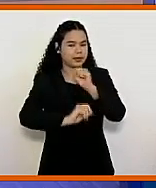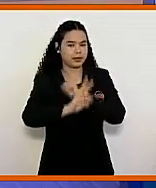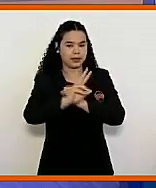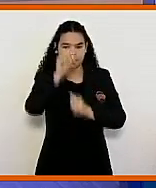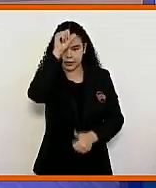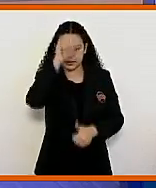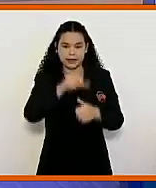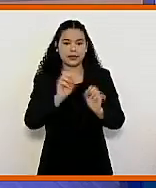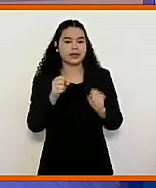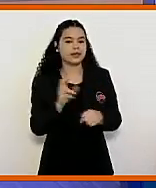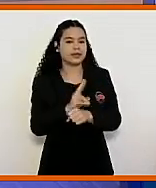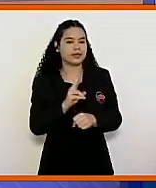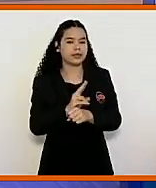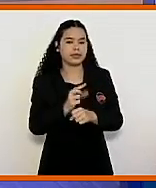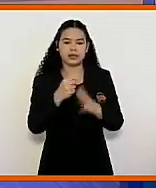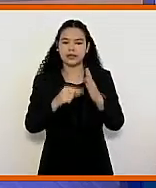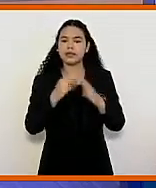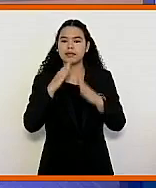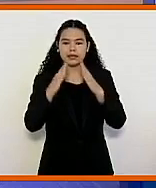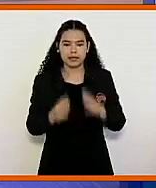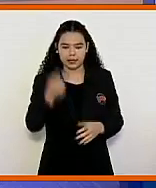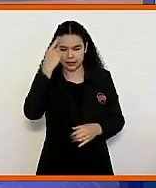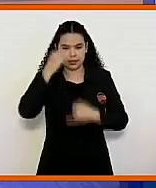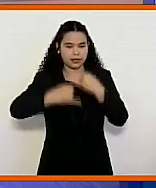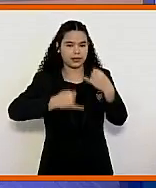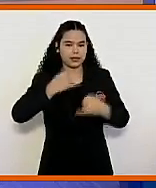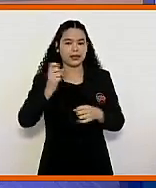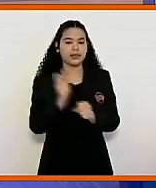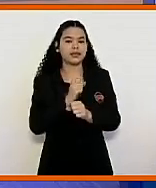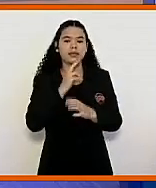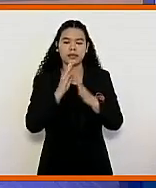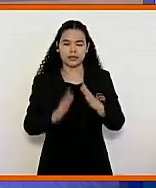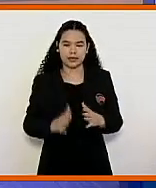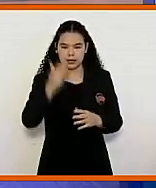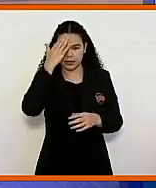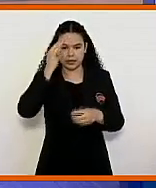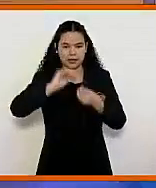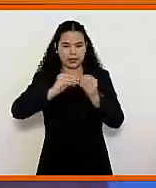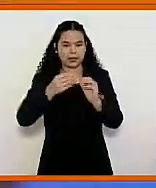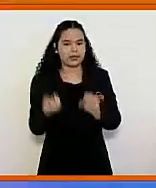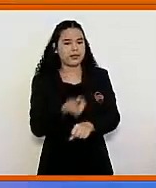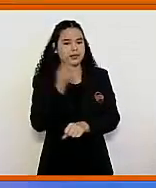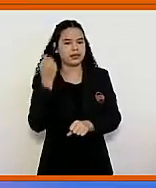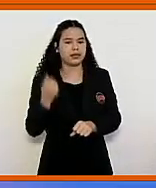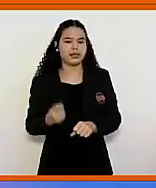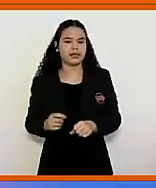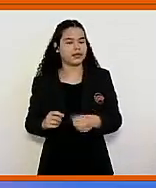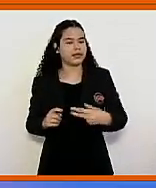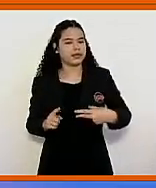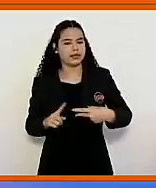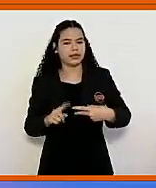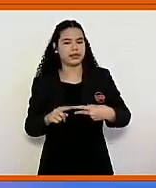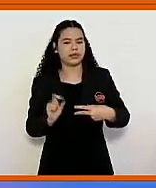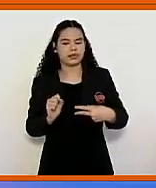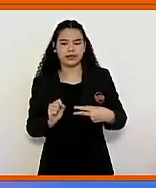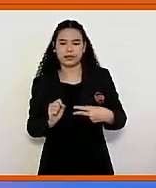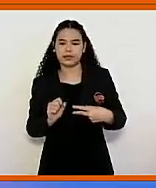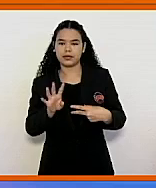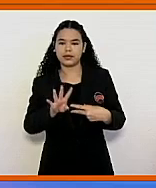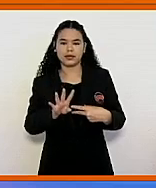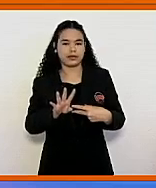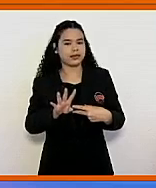Recuerda que puedes utilizar la guía Catracha para que juegues y ganes. Aló Catracho, viene su primer número ganador y su primer dígito, este es el